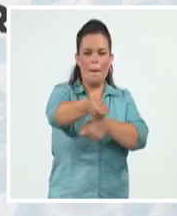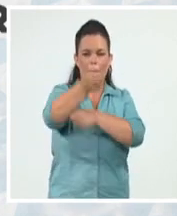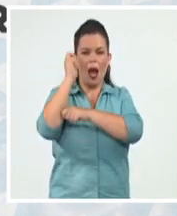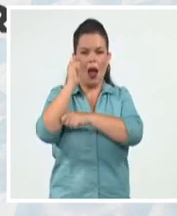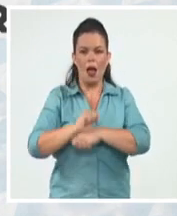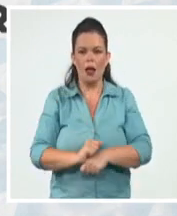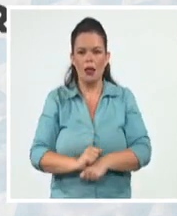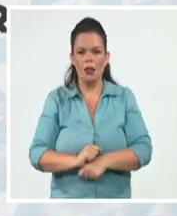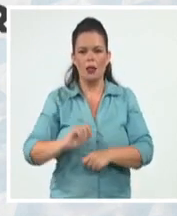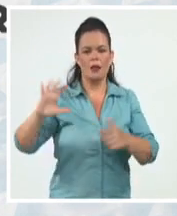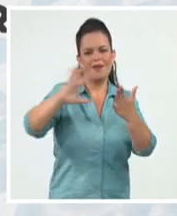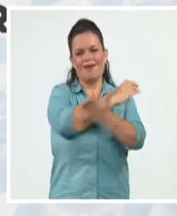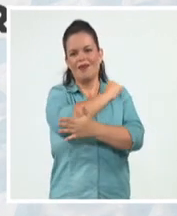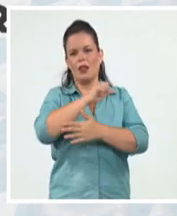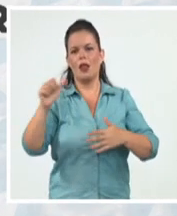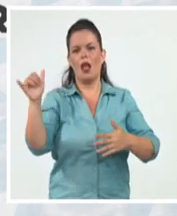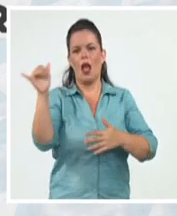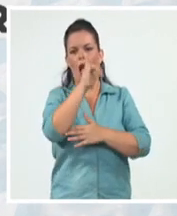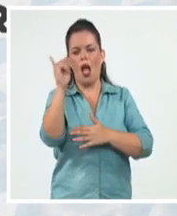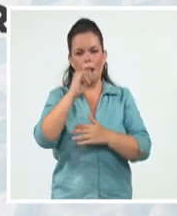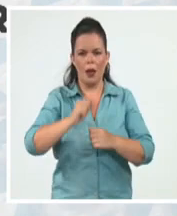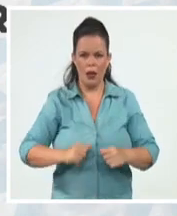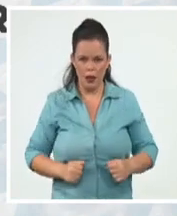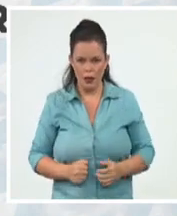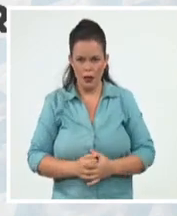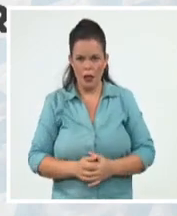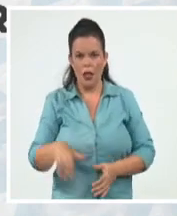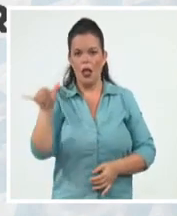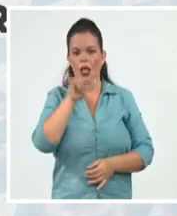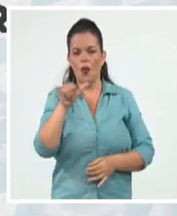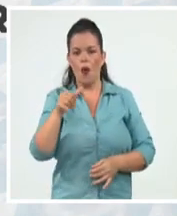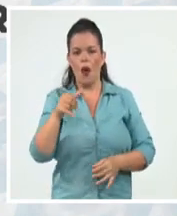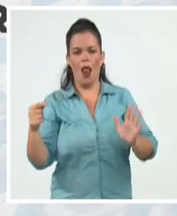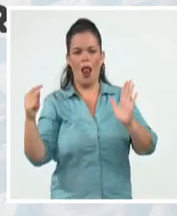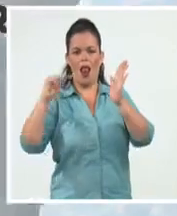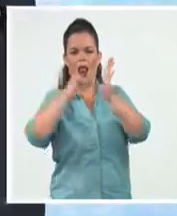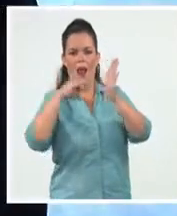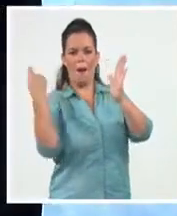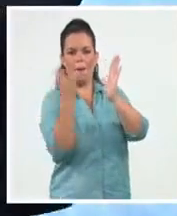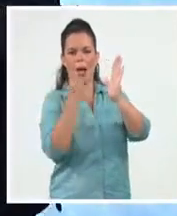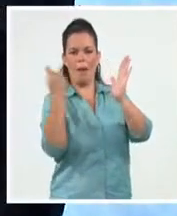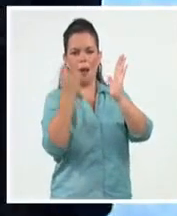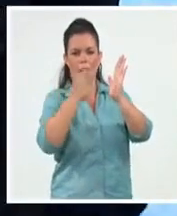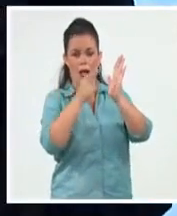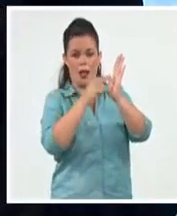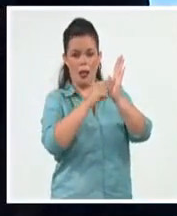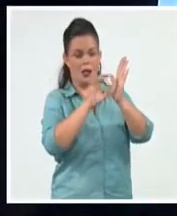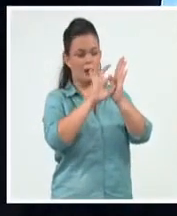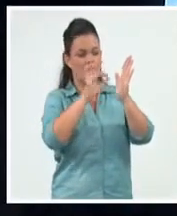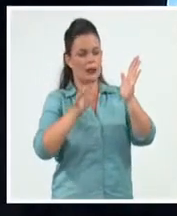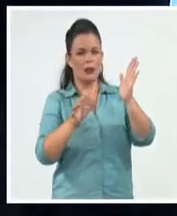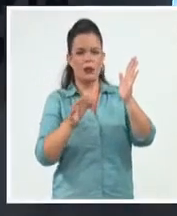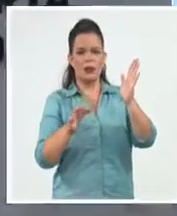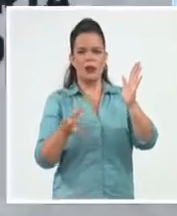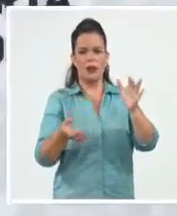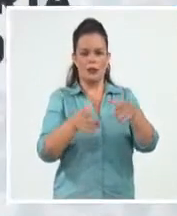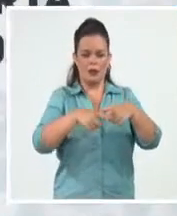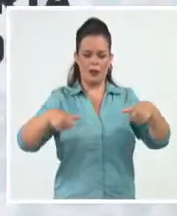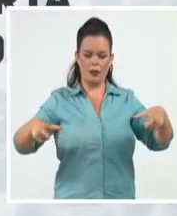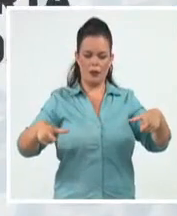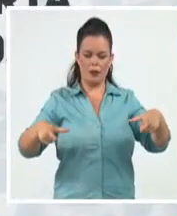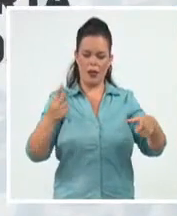puntillas, puntillas a las manifestaciones para regarlas en las calles, romper vidrieras. Más ejemplos de estas acciones.